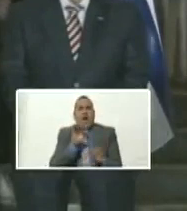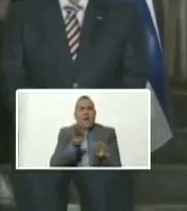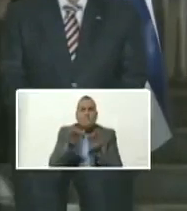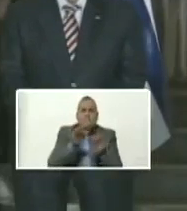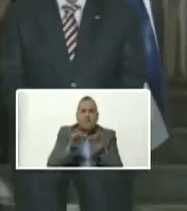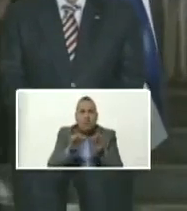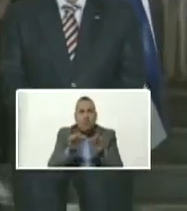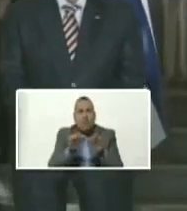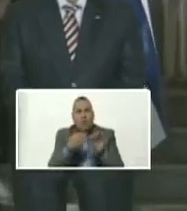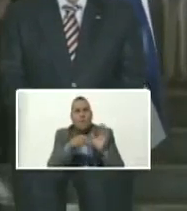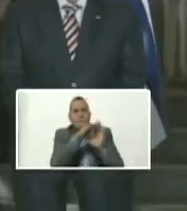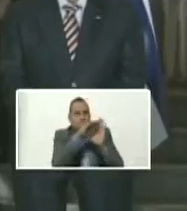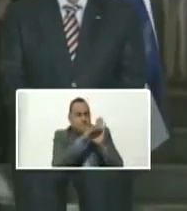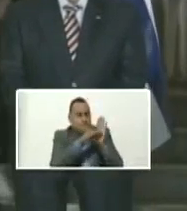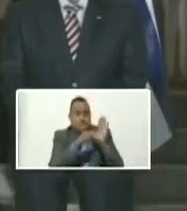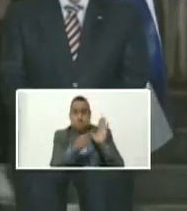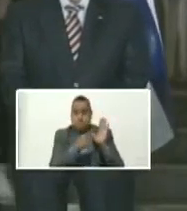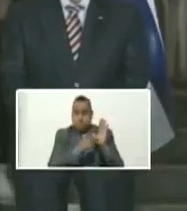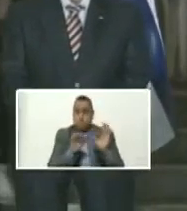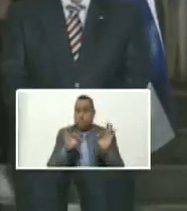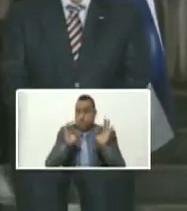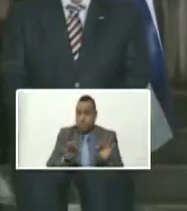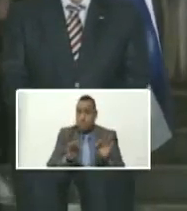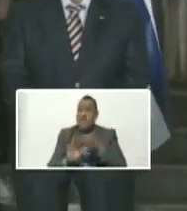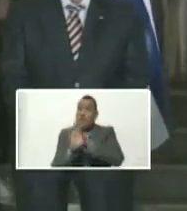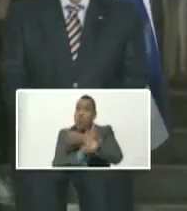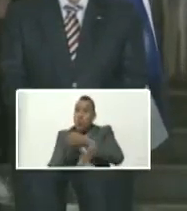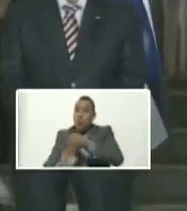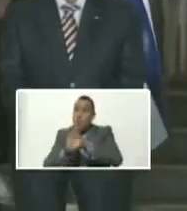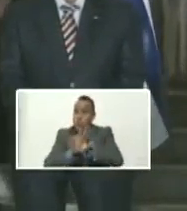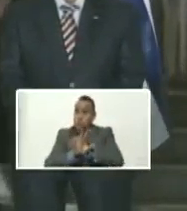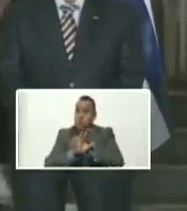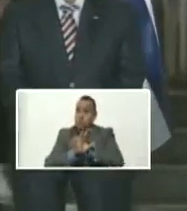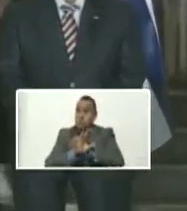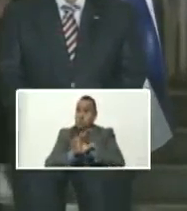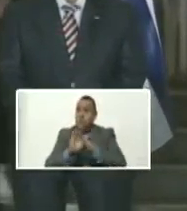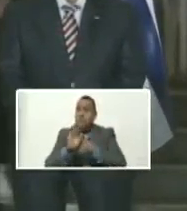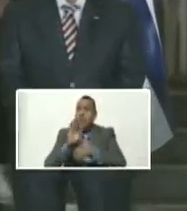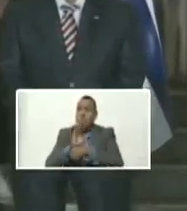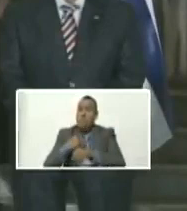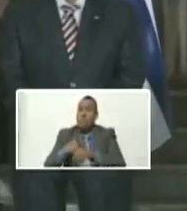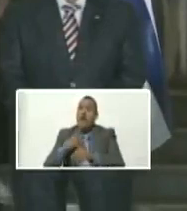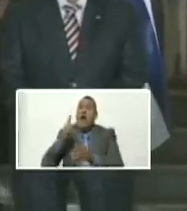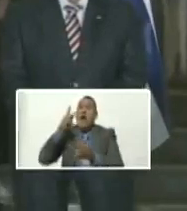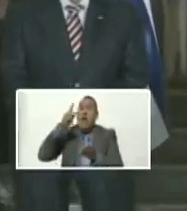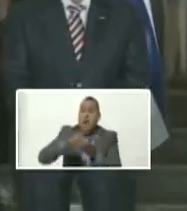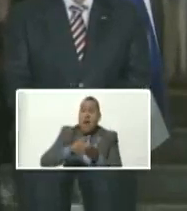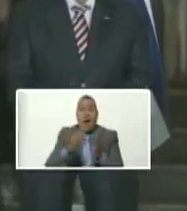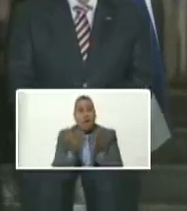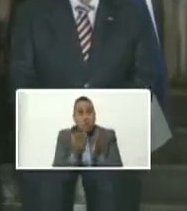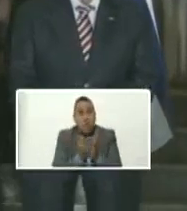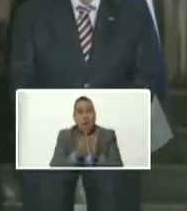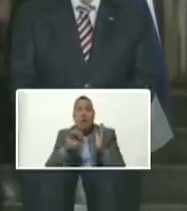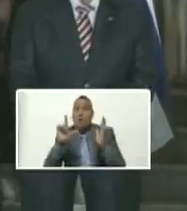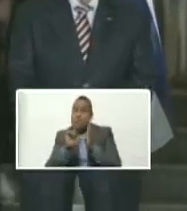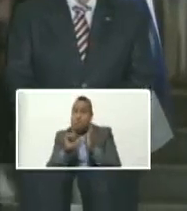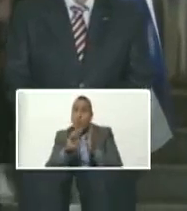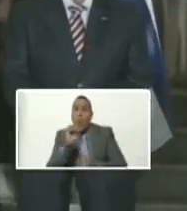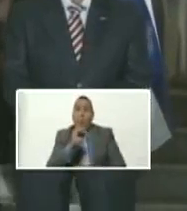hay protocolos muy estrictos de bioseguridad para llegar a la escuela, al liceo, a la universidad.